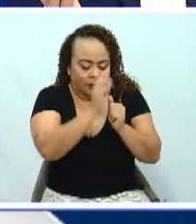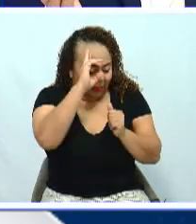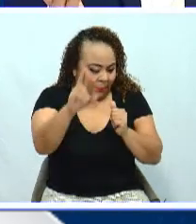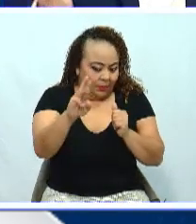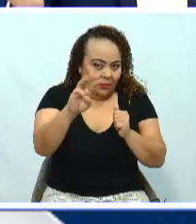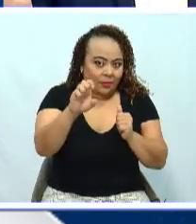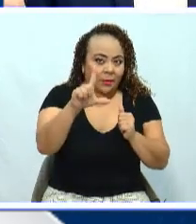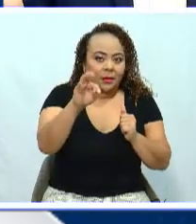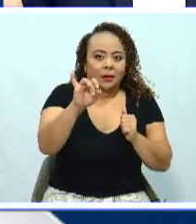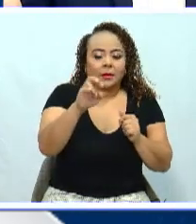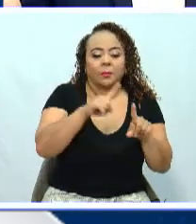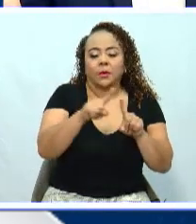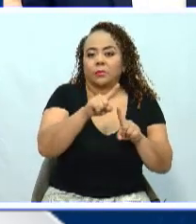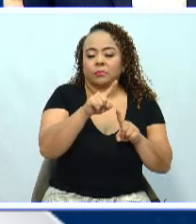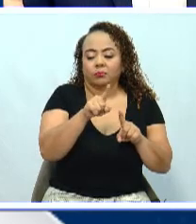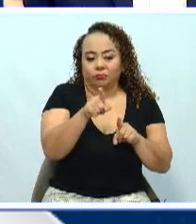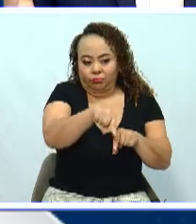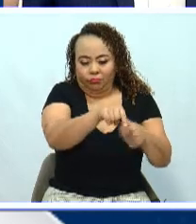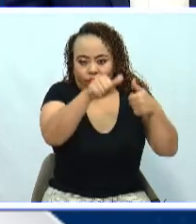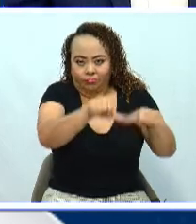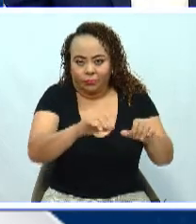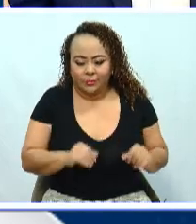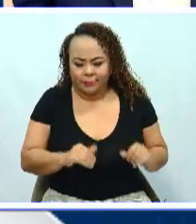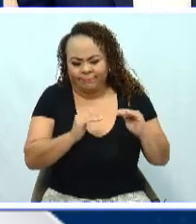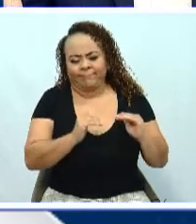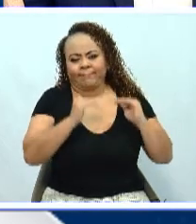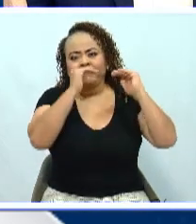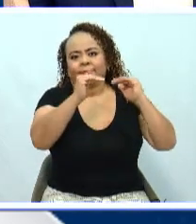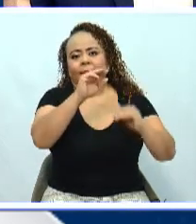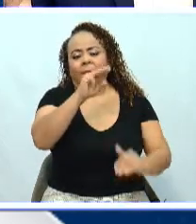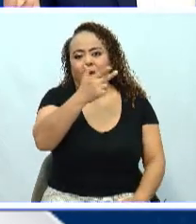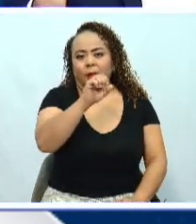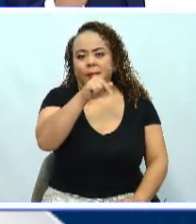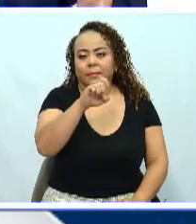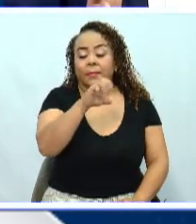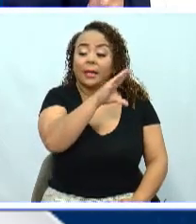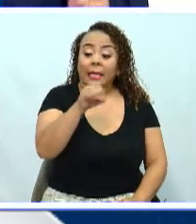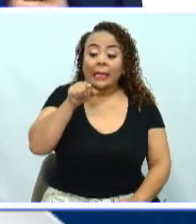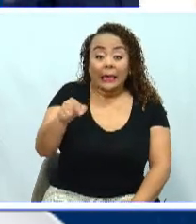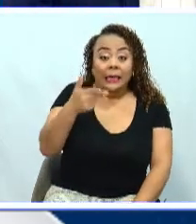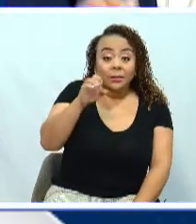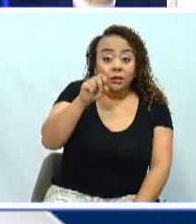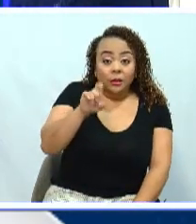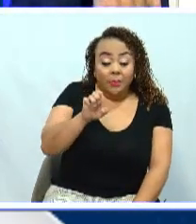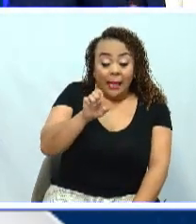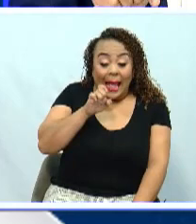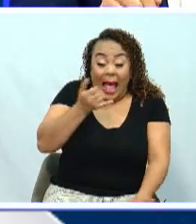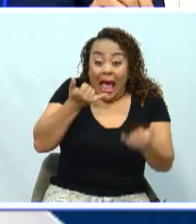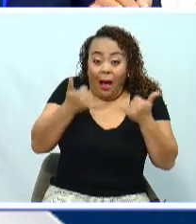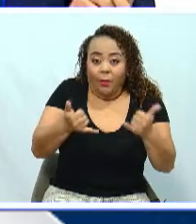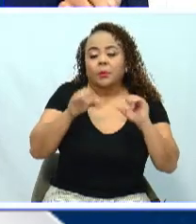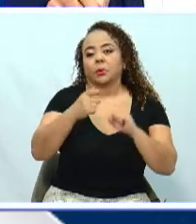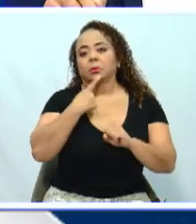para Walter pero yo creo que nadie me afectaría la grandeza de Pablo César y sin embargo Paulo César hasta esta temporada